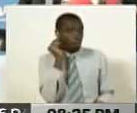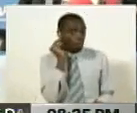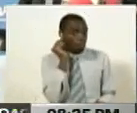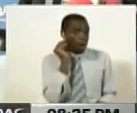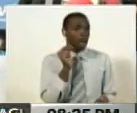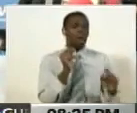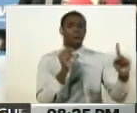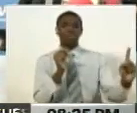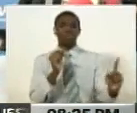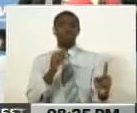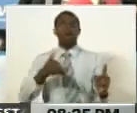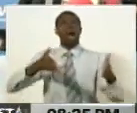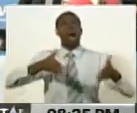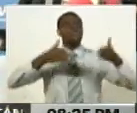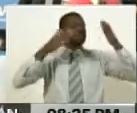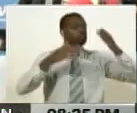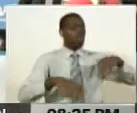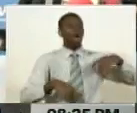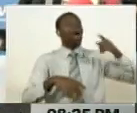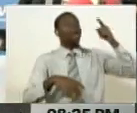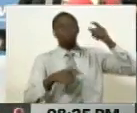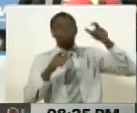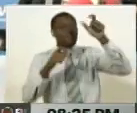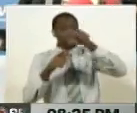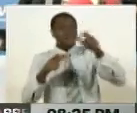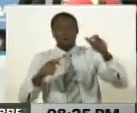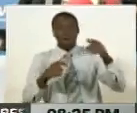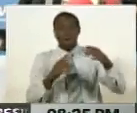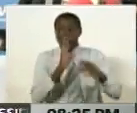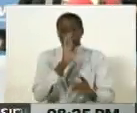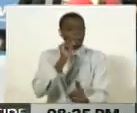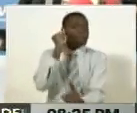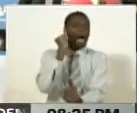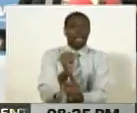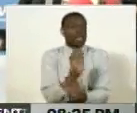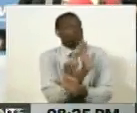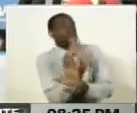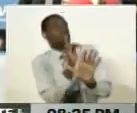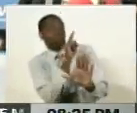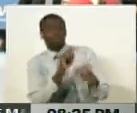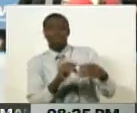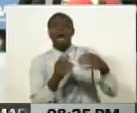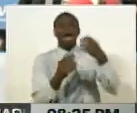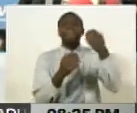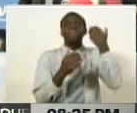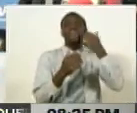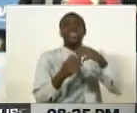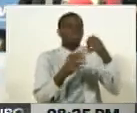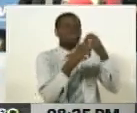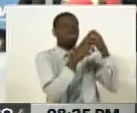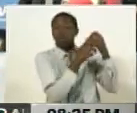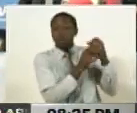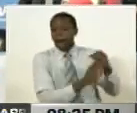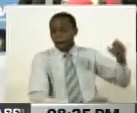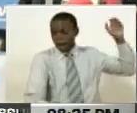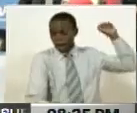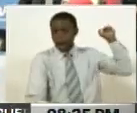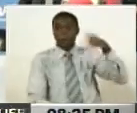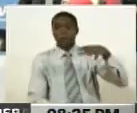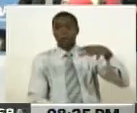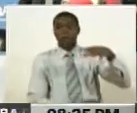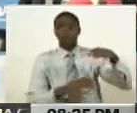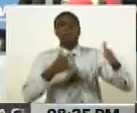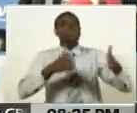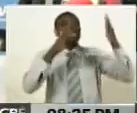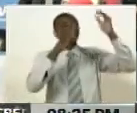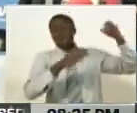edificio, y unos asesinos, porque no tienen otro nombre, congelaron una botella de agua y la lanzaron desde las